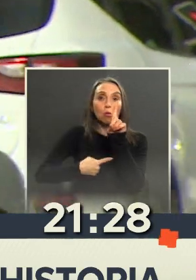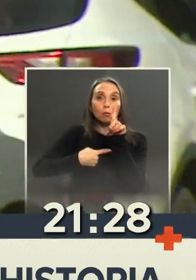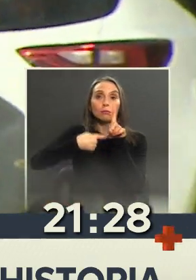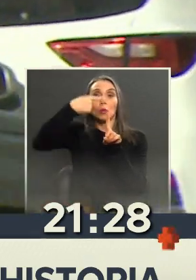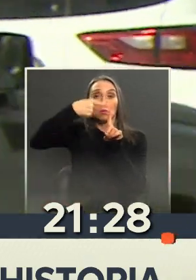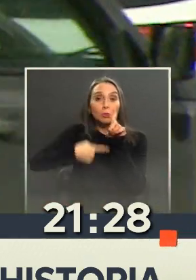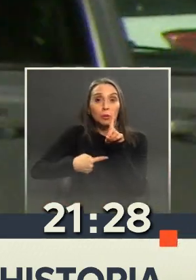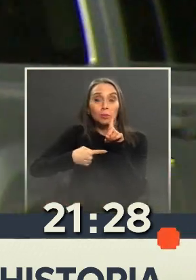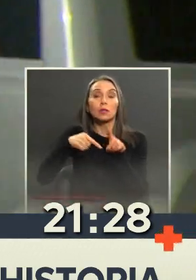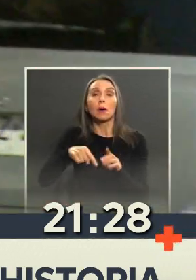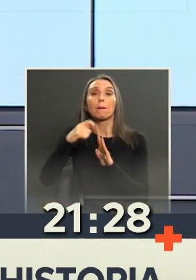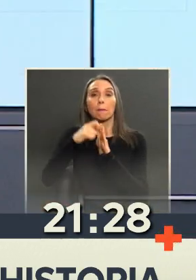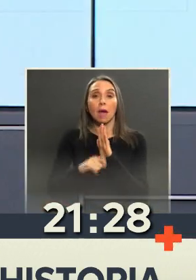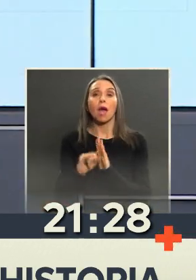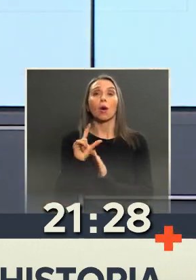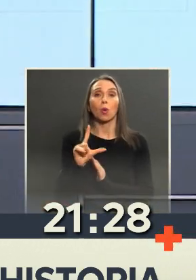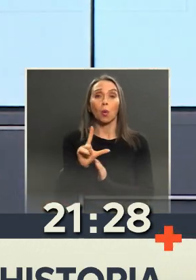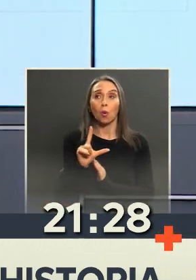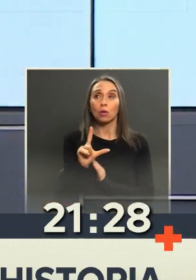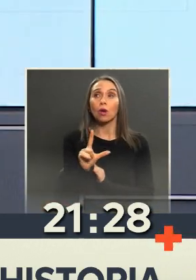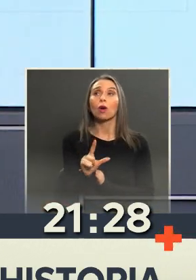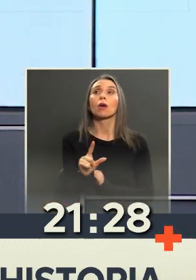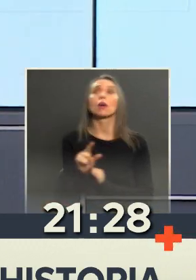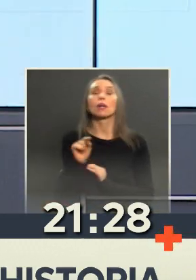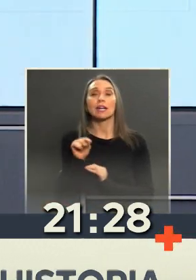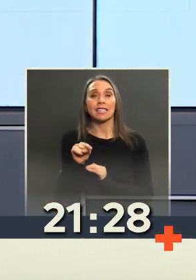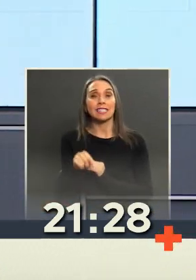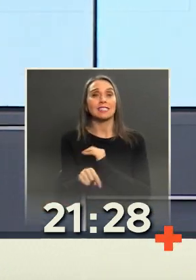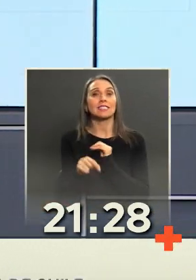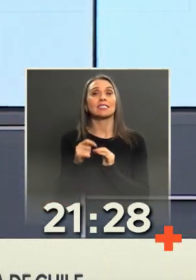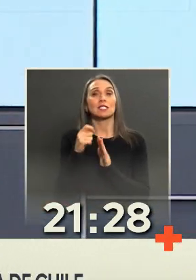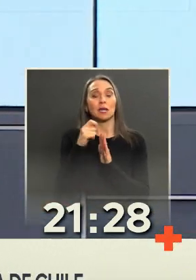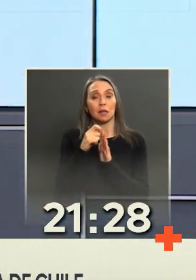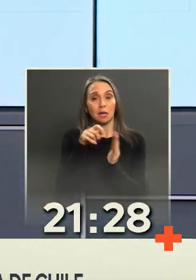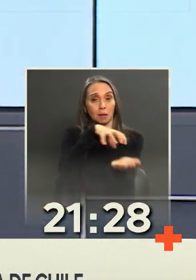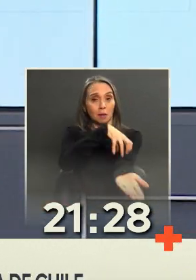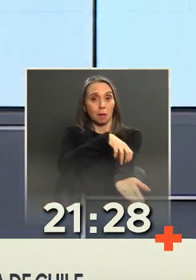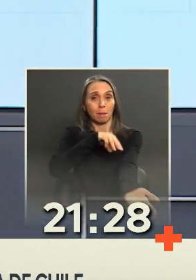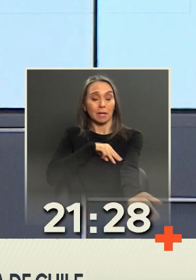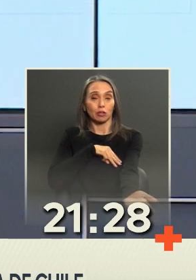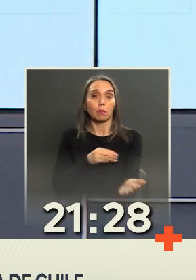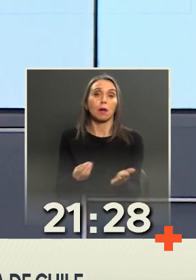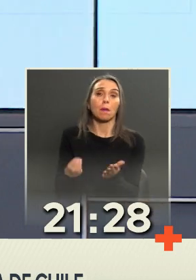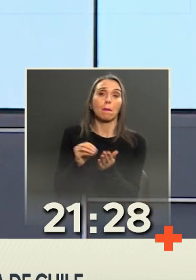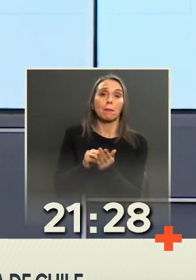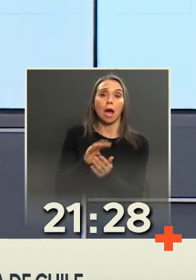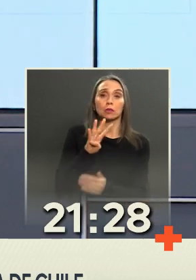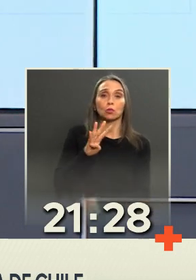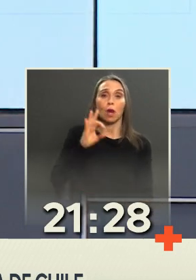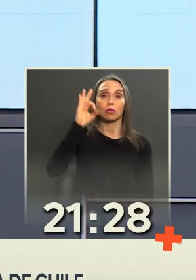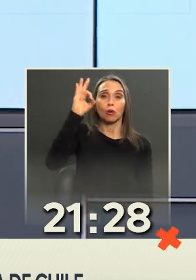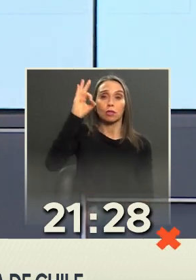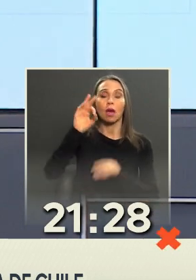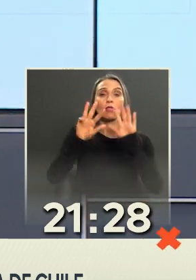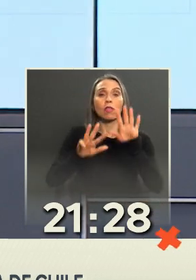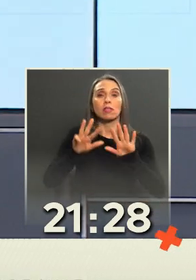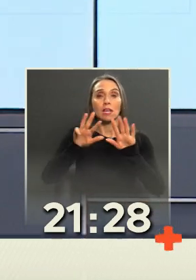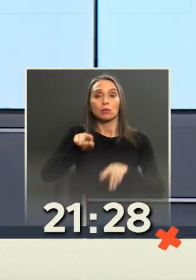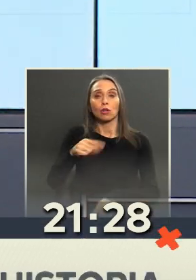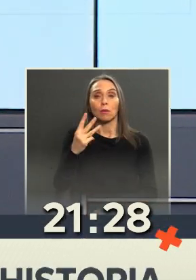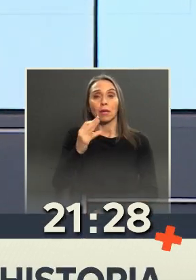durante el mes de julio tuvo cerca de cuatro grados más de lo normal en la región metropolitana alcanzó los 19.3